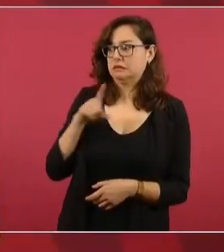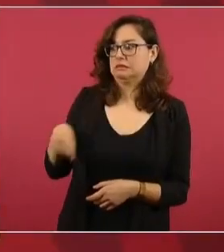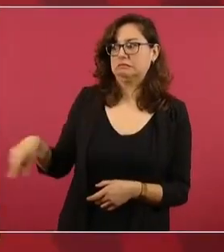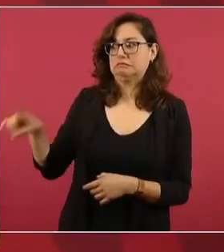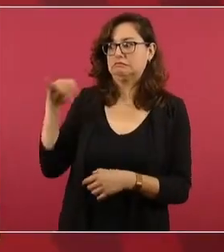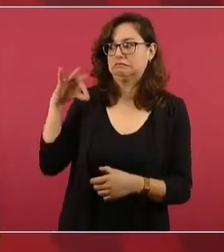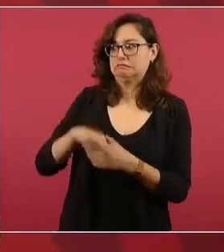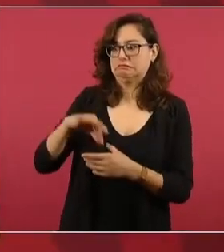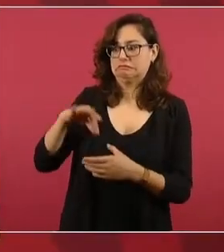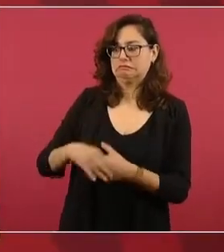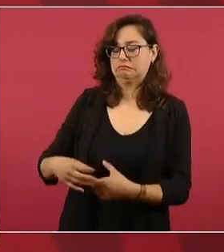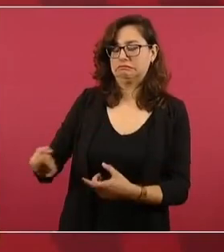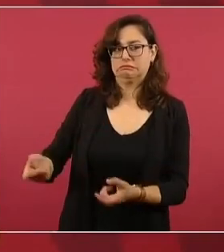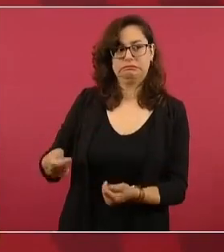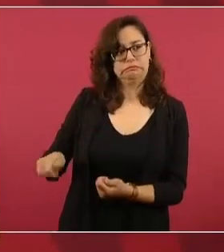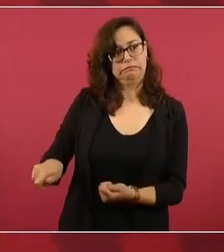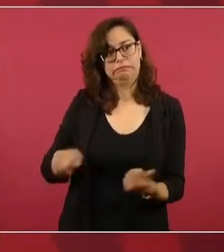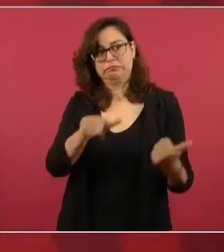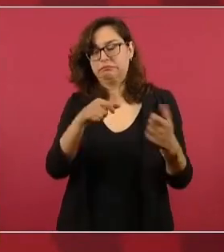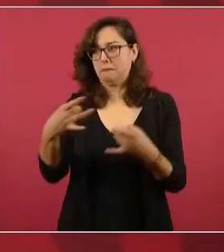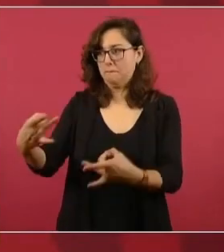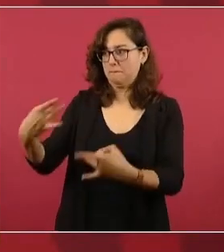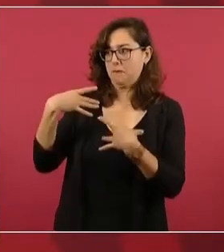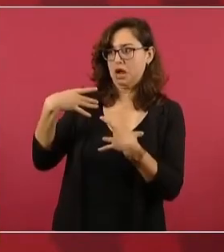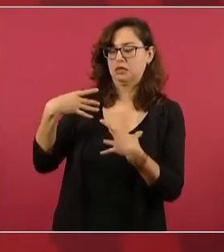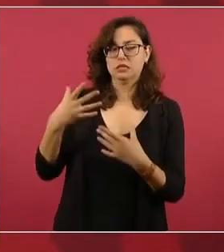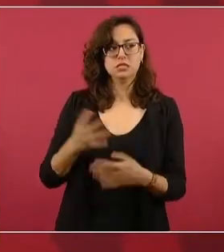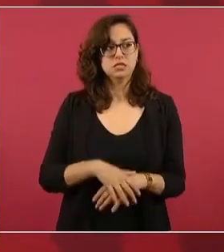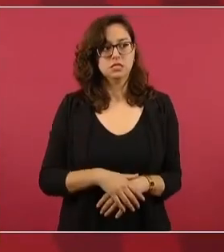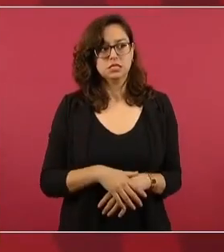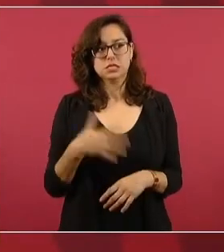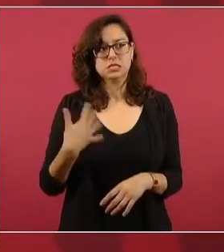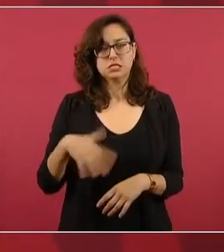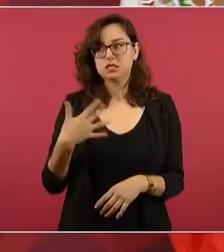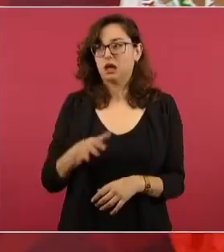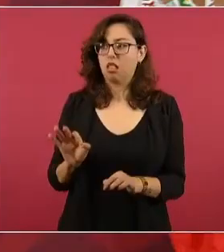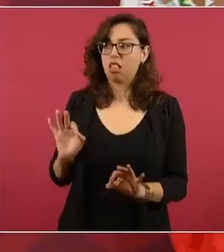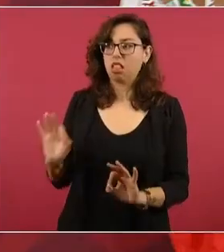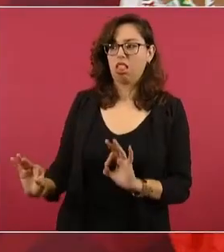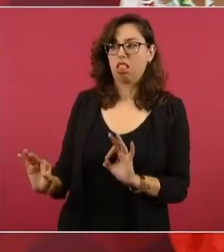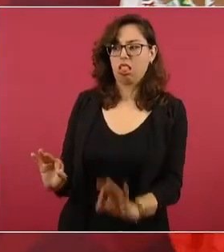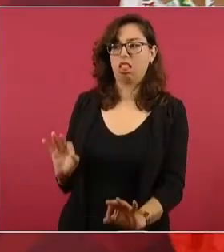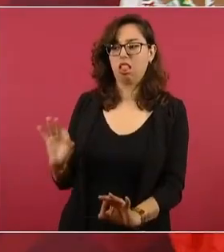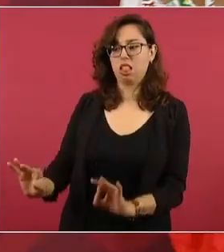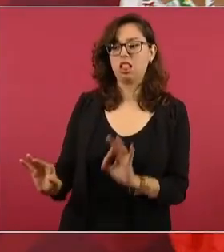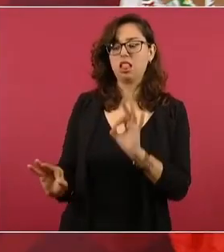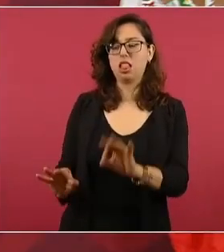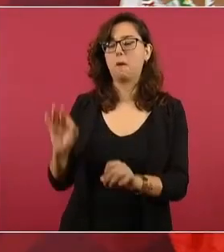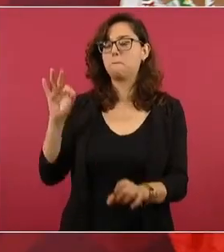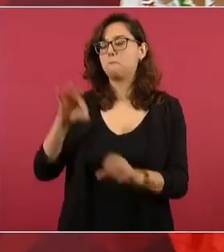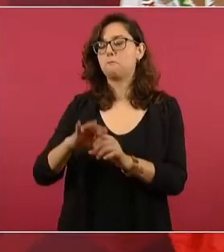no quiere que la gente participe, le conviene la abstención.